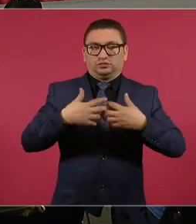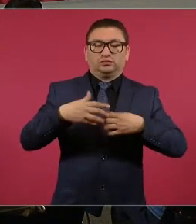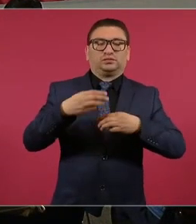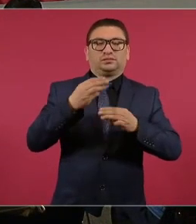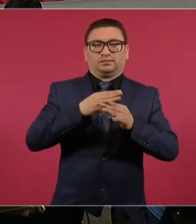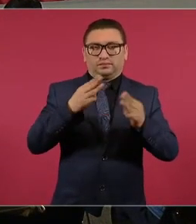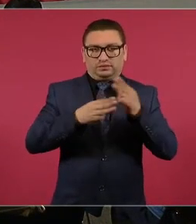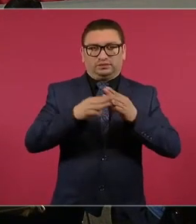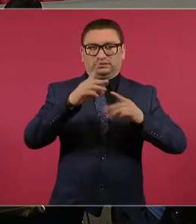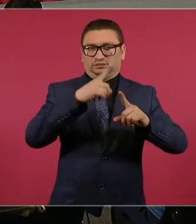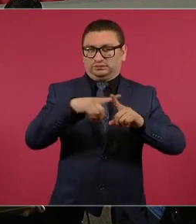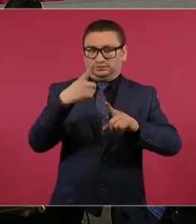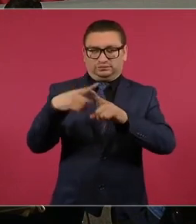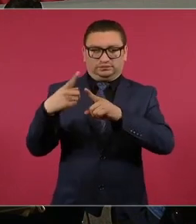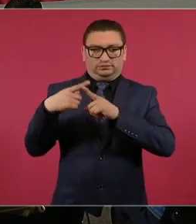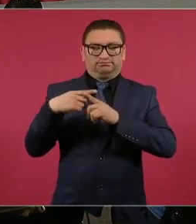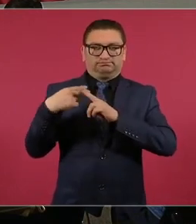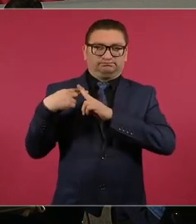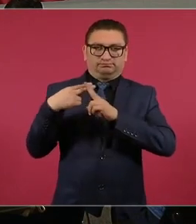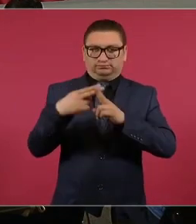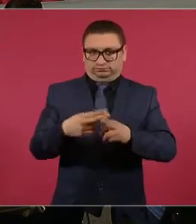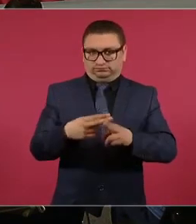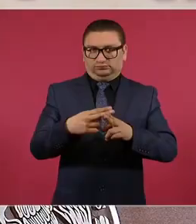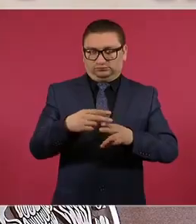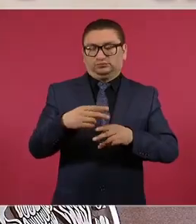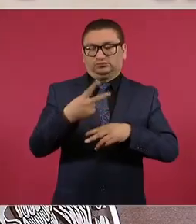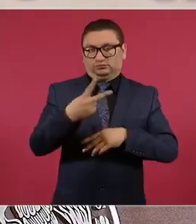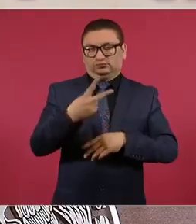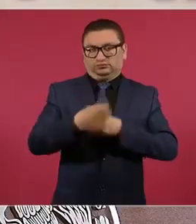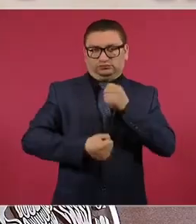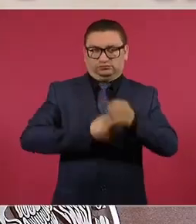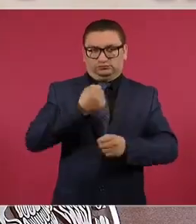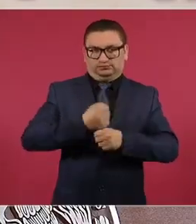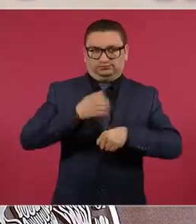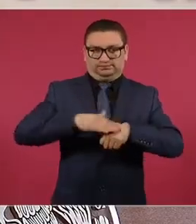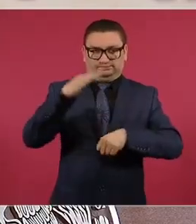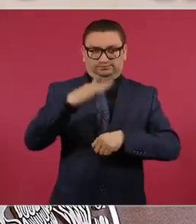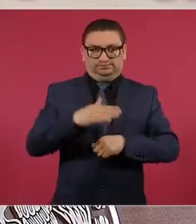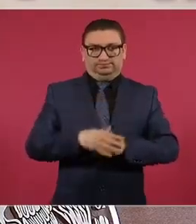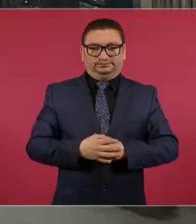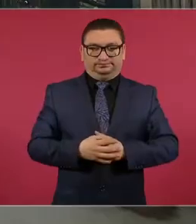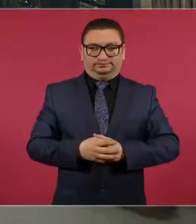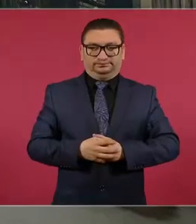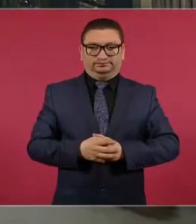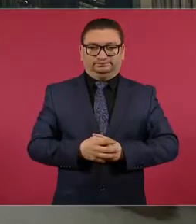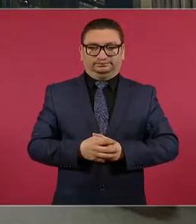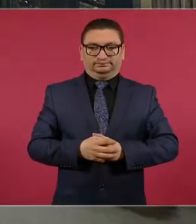se ha desarrollado a través de estos más de 2 años es